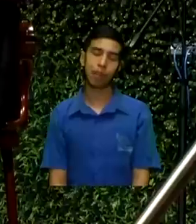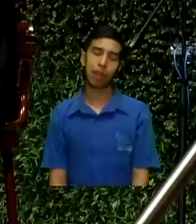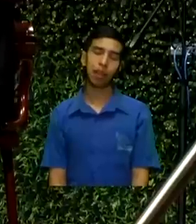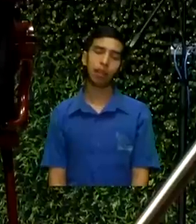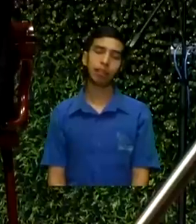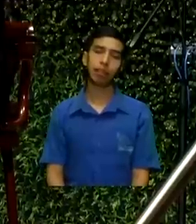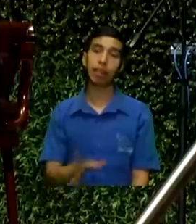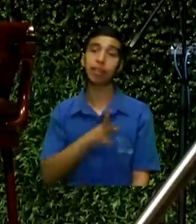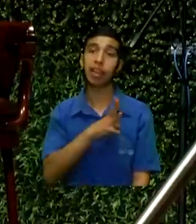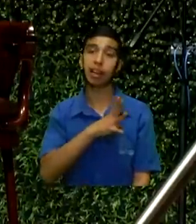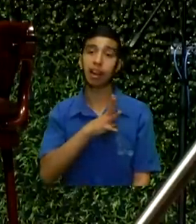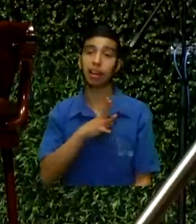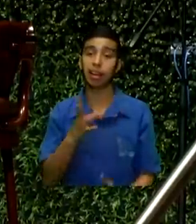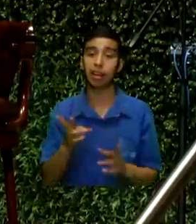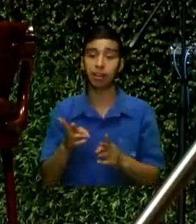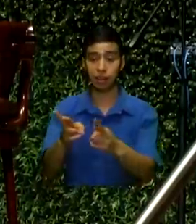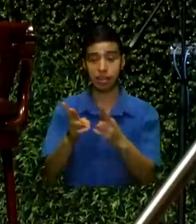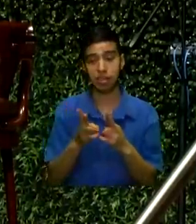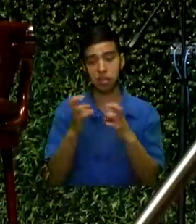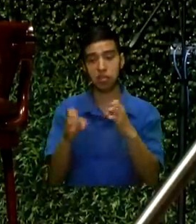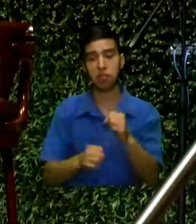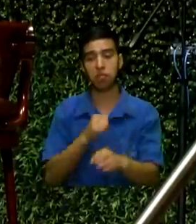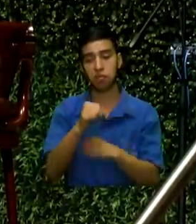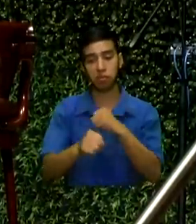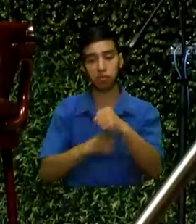frutos. Considera lo que digo,